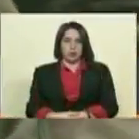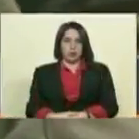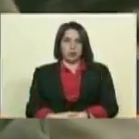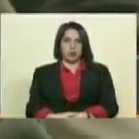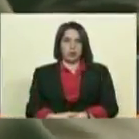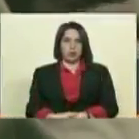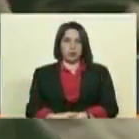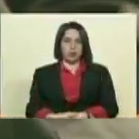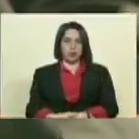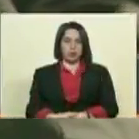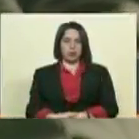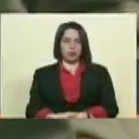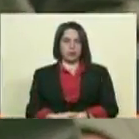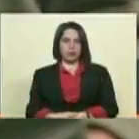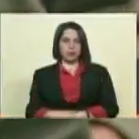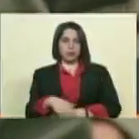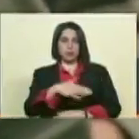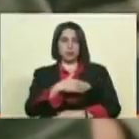Si quisieran de verdad,